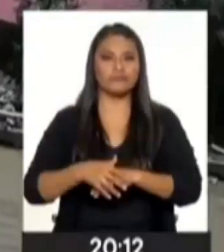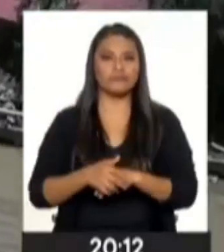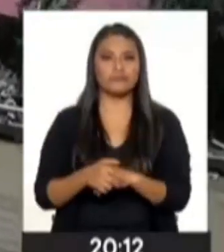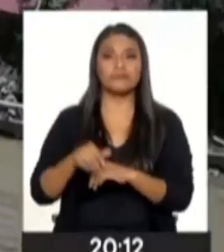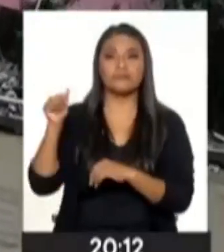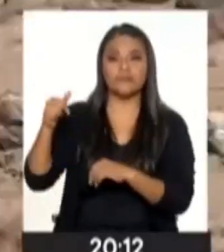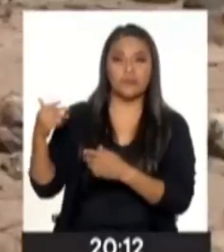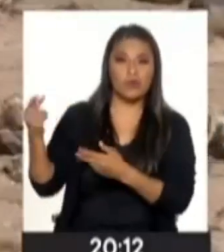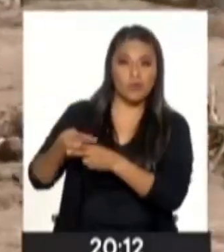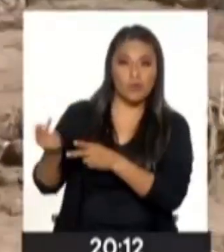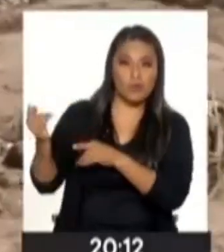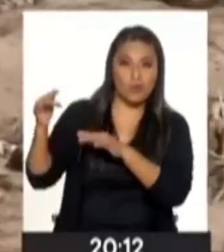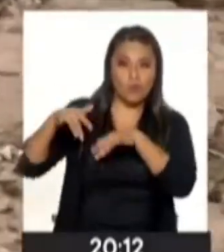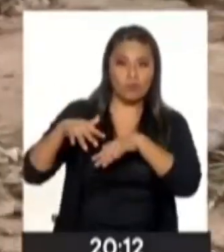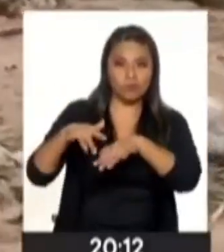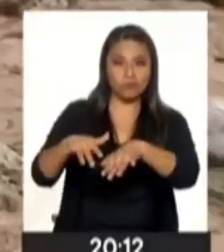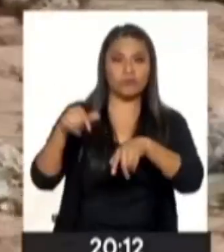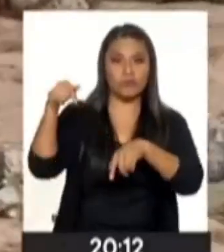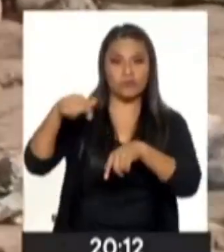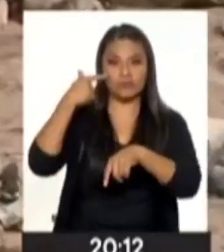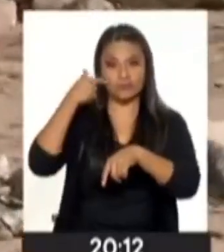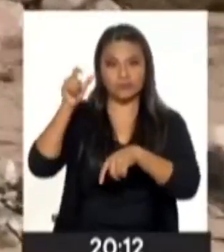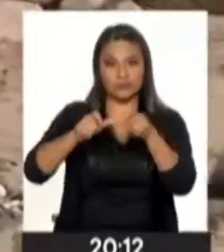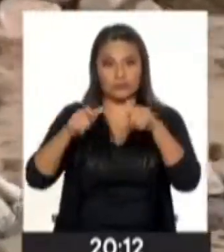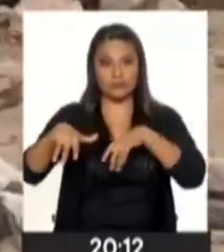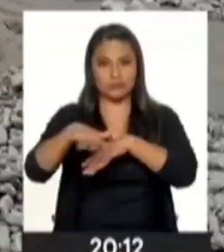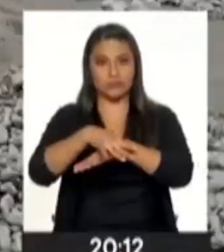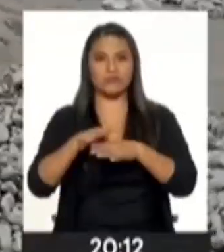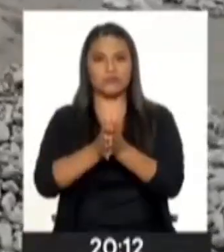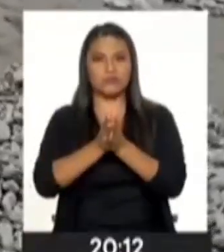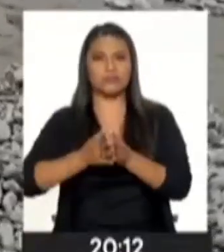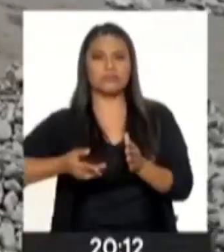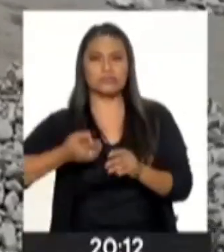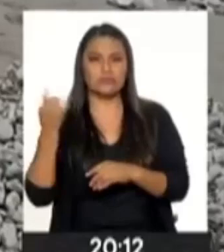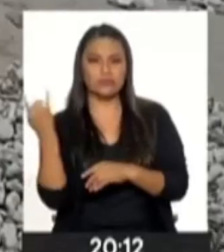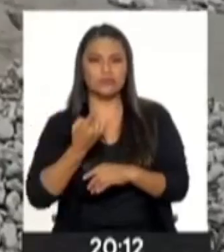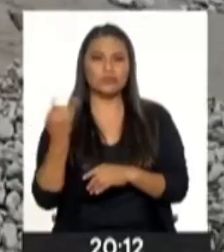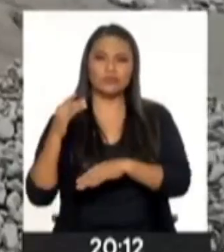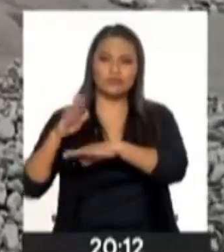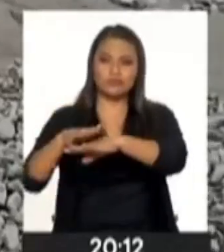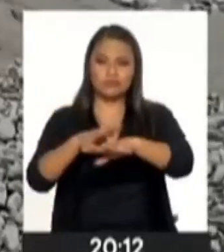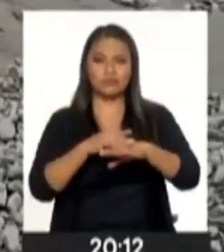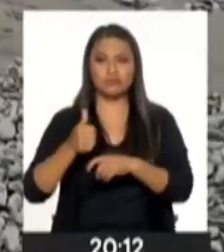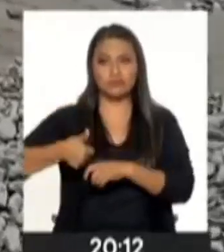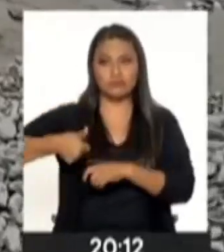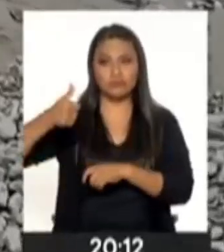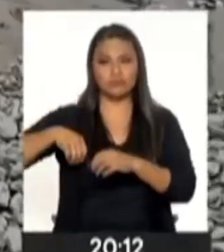un fenómeno del ni global los pobladores de Santa Rosa de quives exigen la pronta intervención de las autoridades